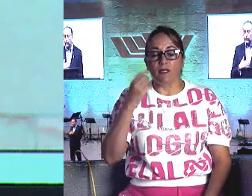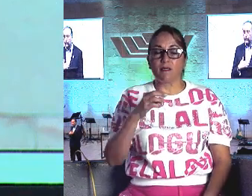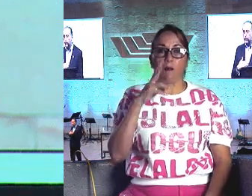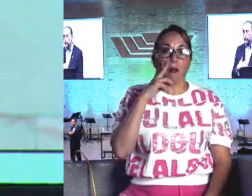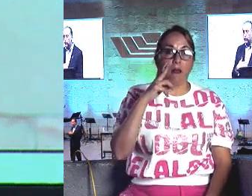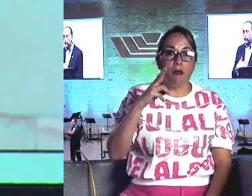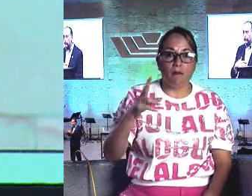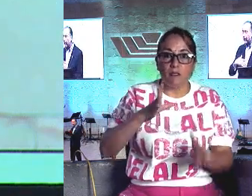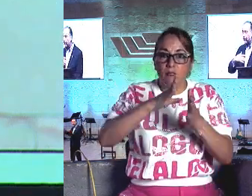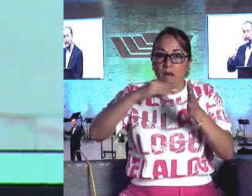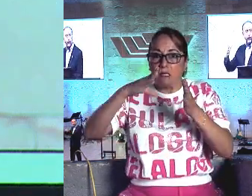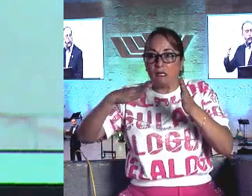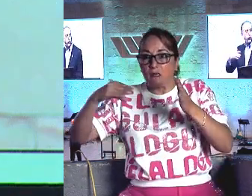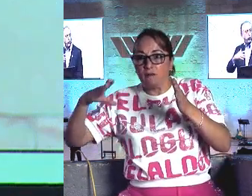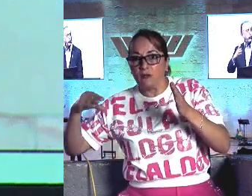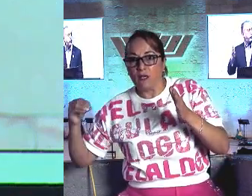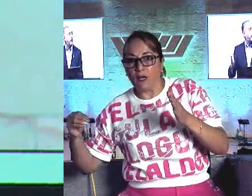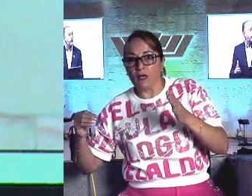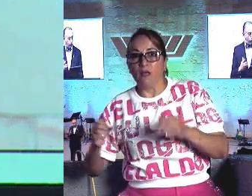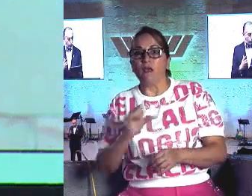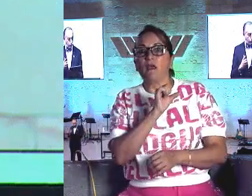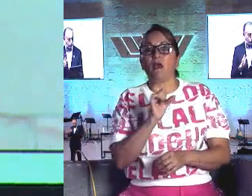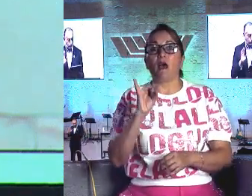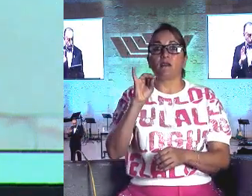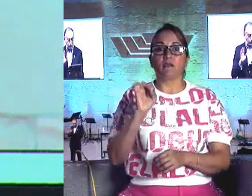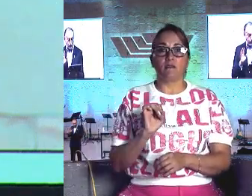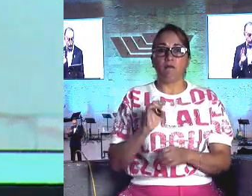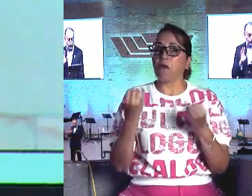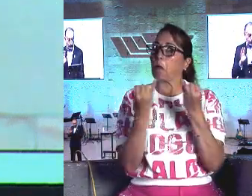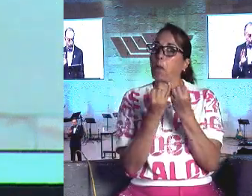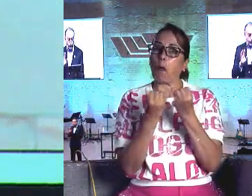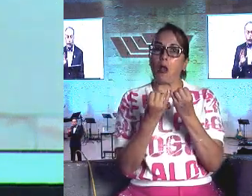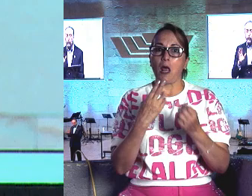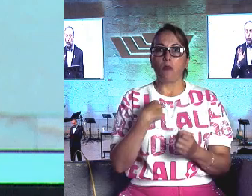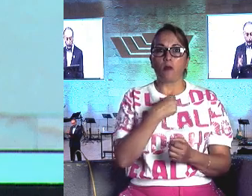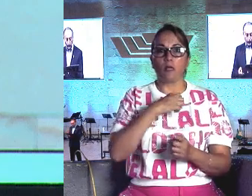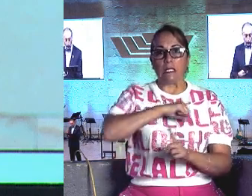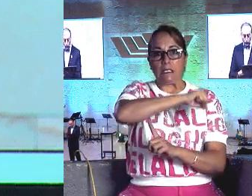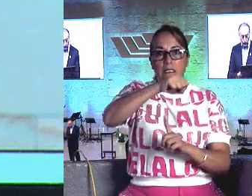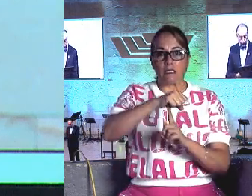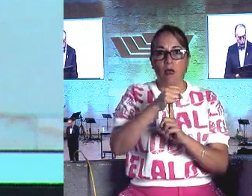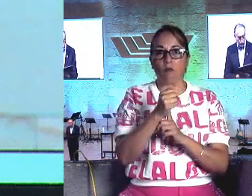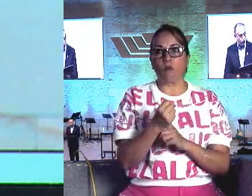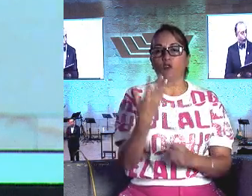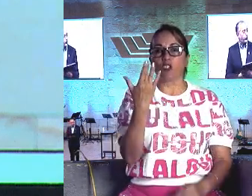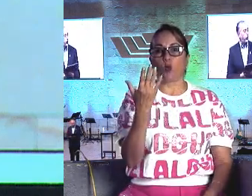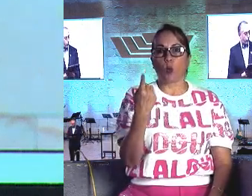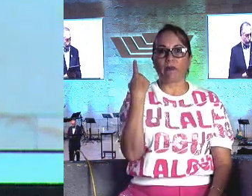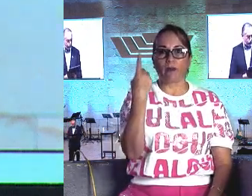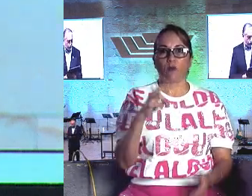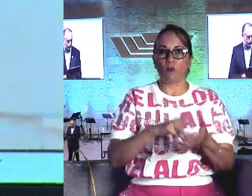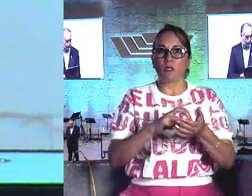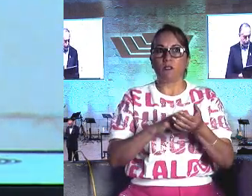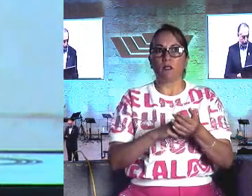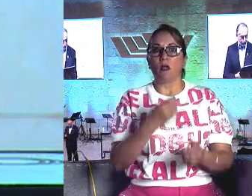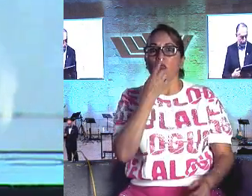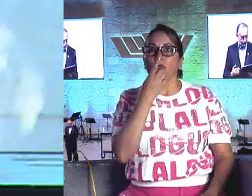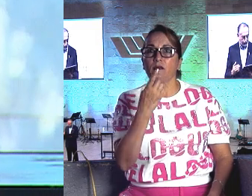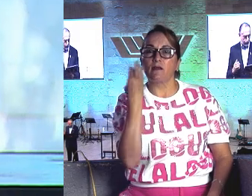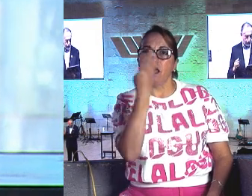nuestras emociones, y así nos sucede a todos nosotros. Salmo 51, versículos del 1 al 4, dice,